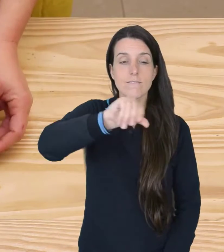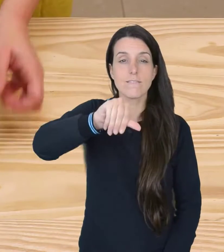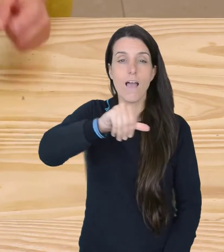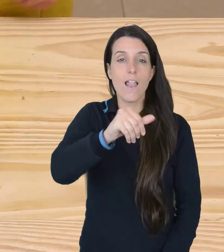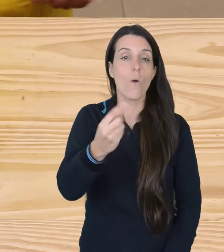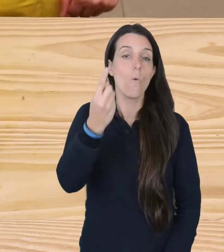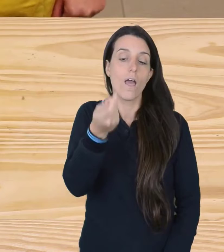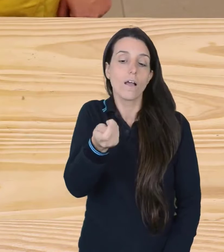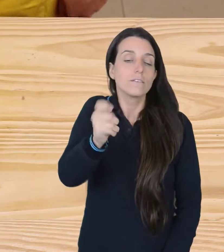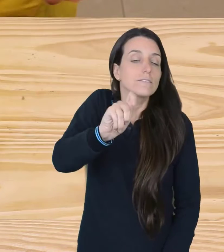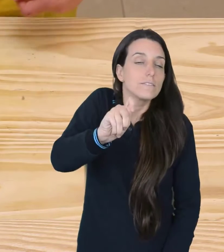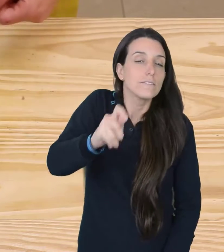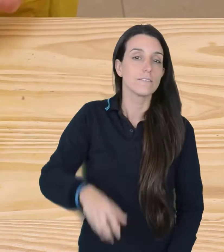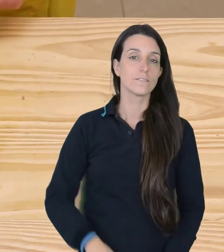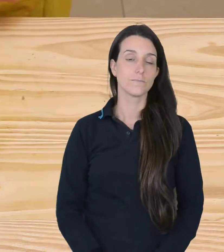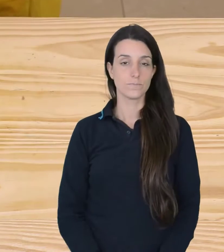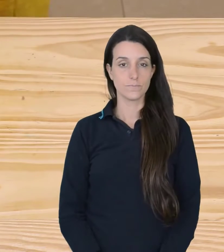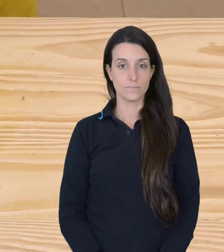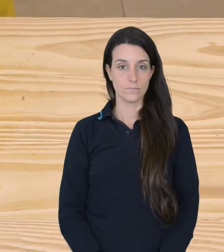una cucharada de sal,